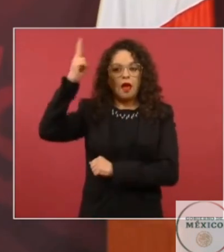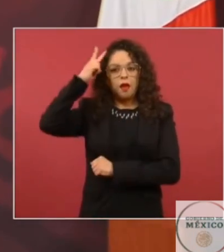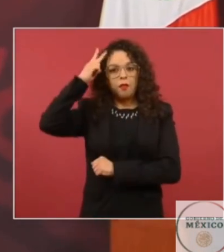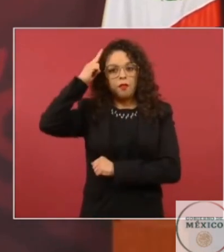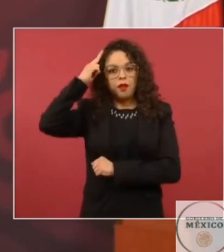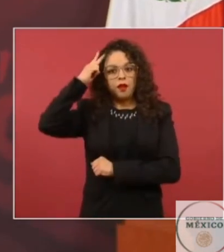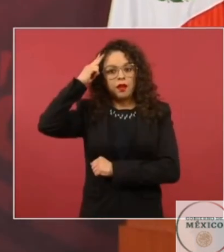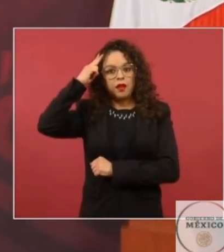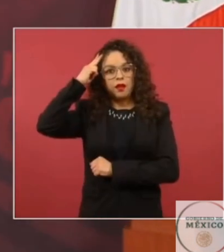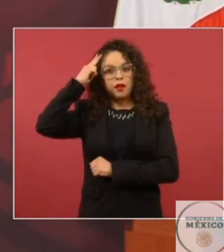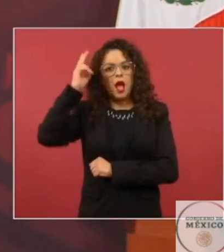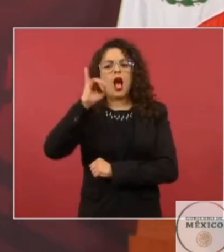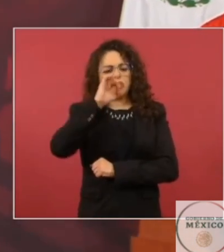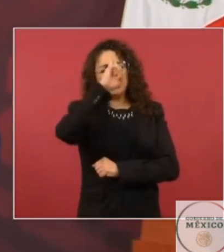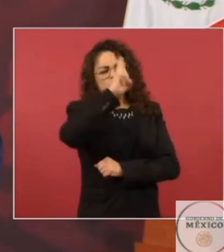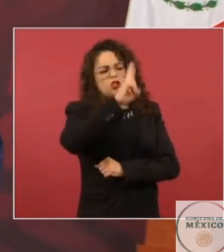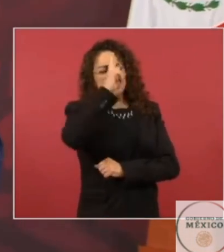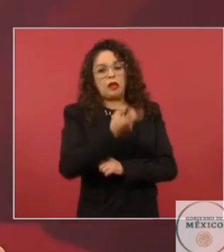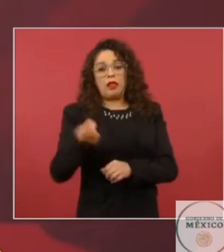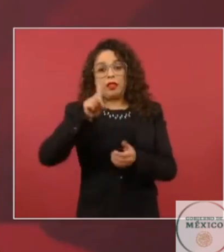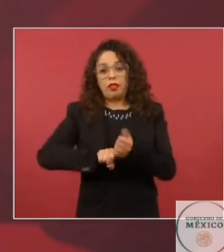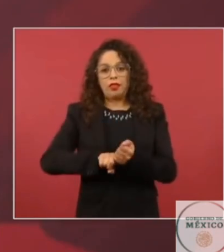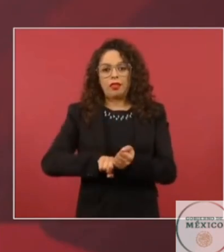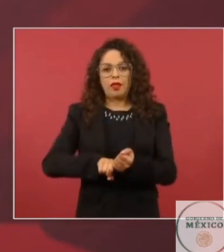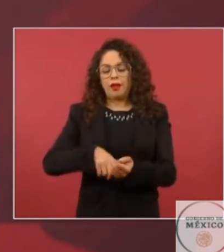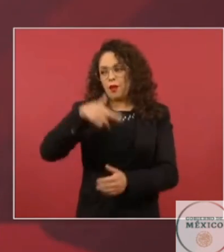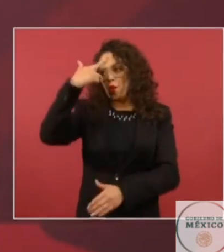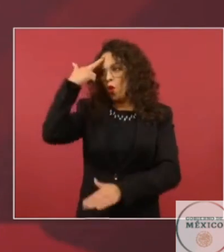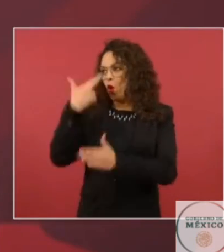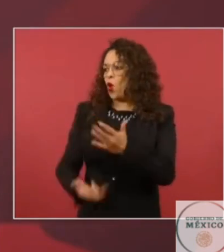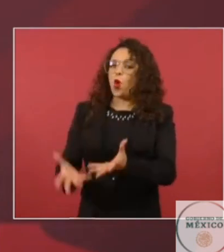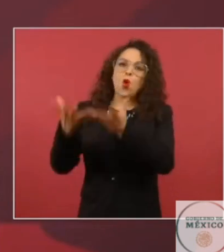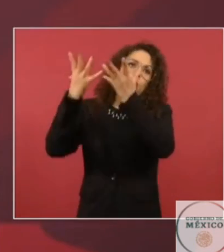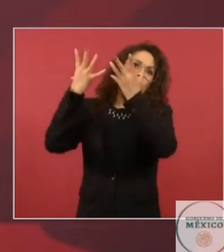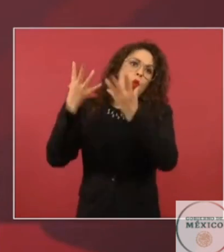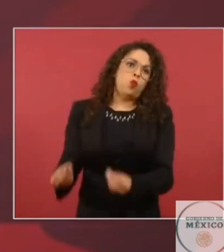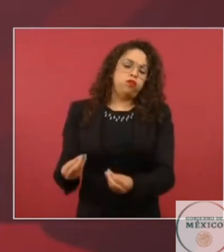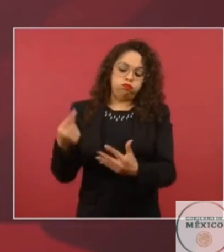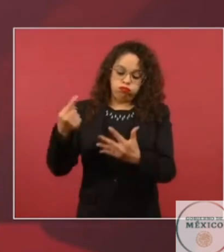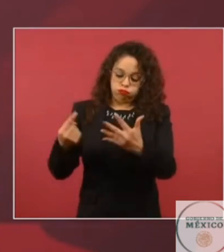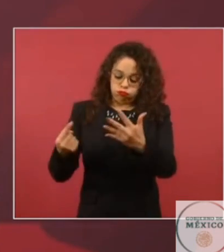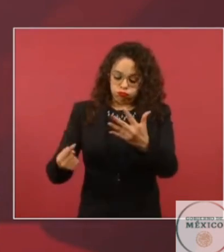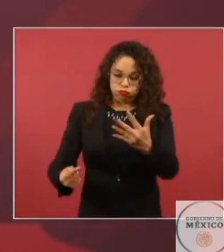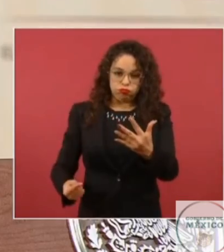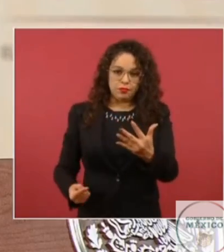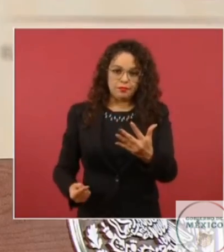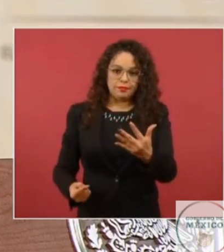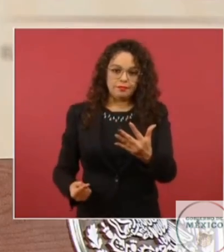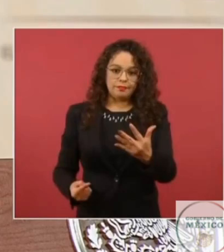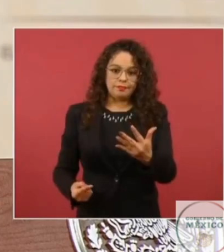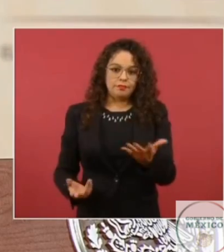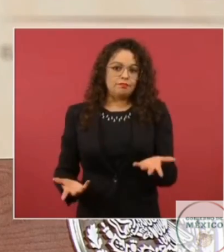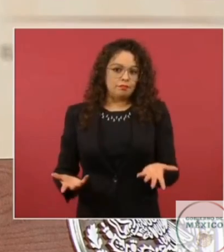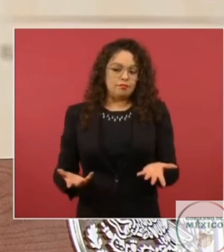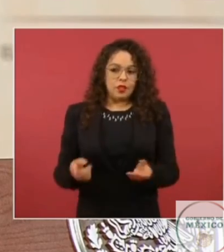crimen organizado. Ya Ken Salazar se reúne con el presidente. Hoy da información.